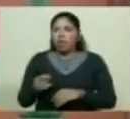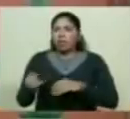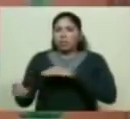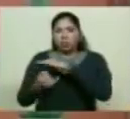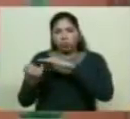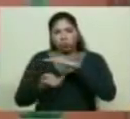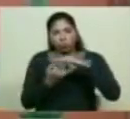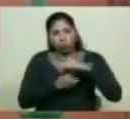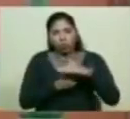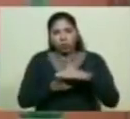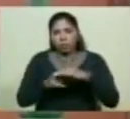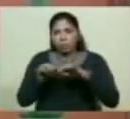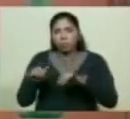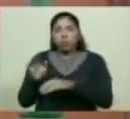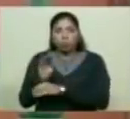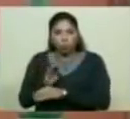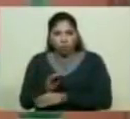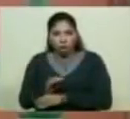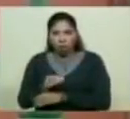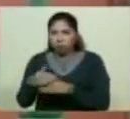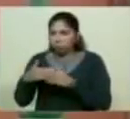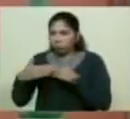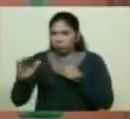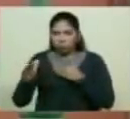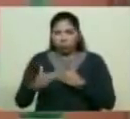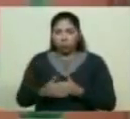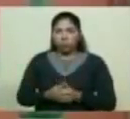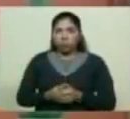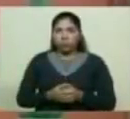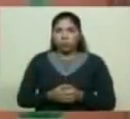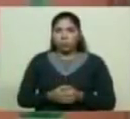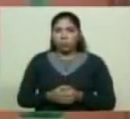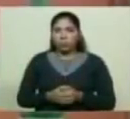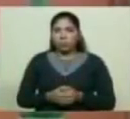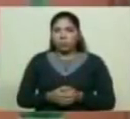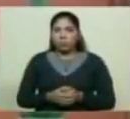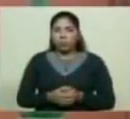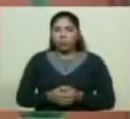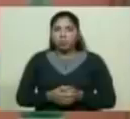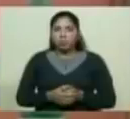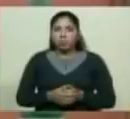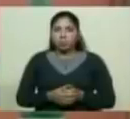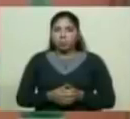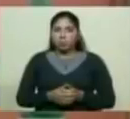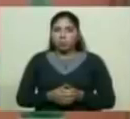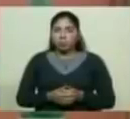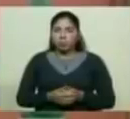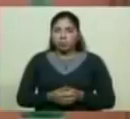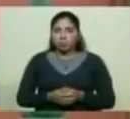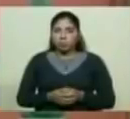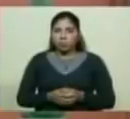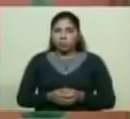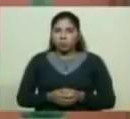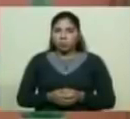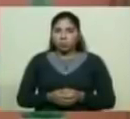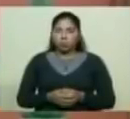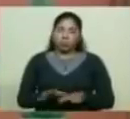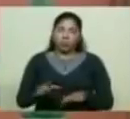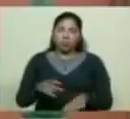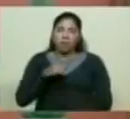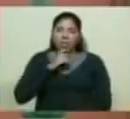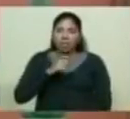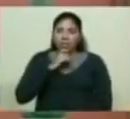originarias aún cuando este desafío fuera especialmente difícil en virtud de las limitaciones